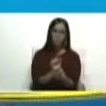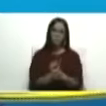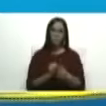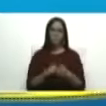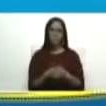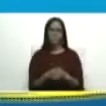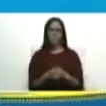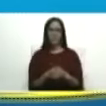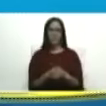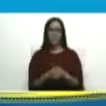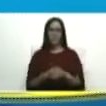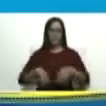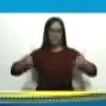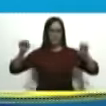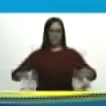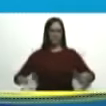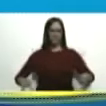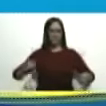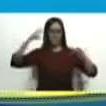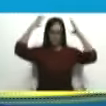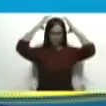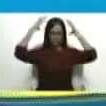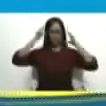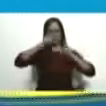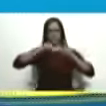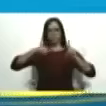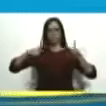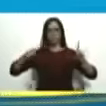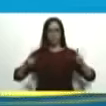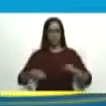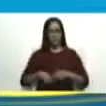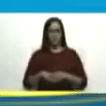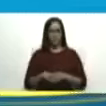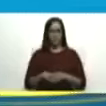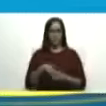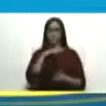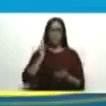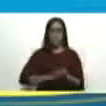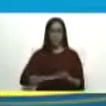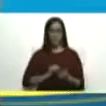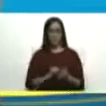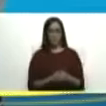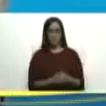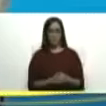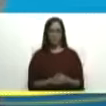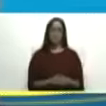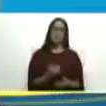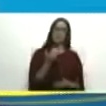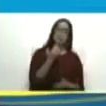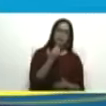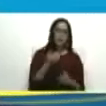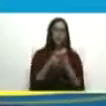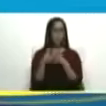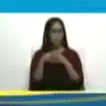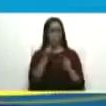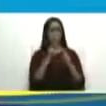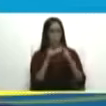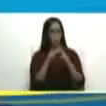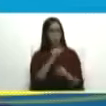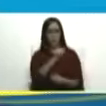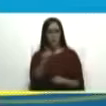y la silla eléctrica. Que alguien en Estados Unidos, gobernadores, ustedes conocen Estados Unidos